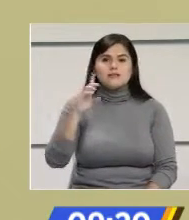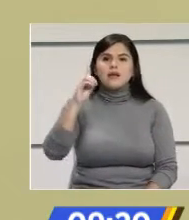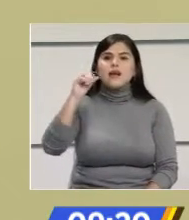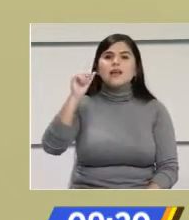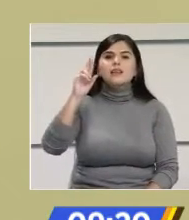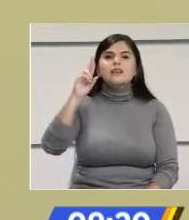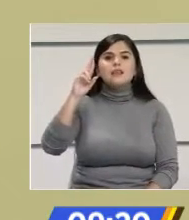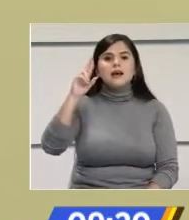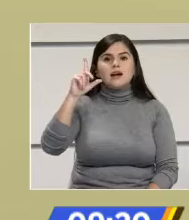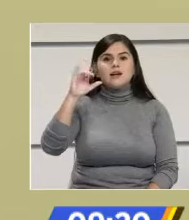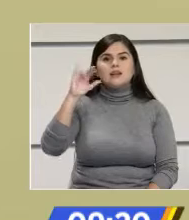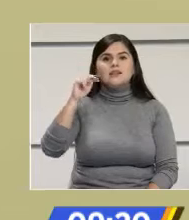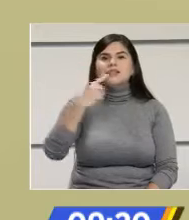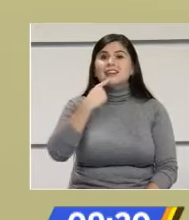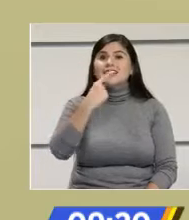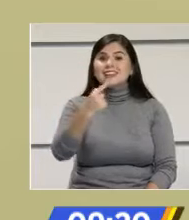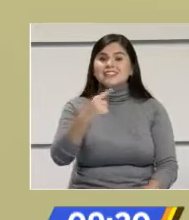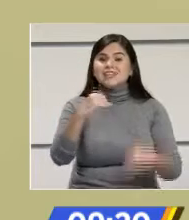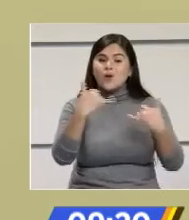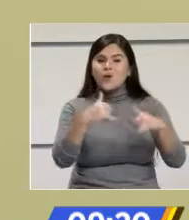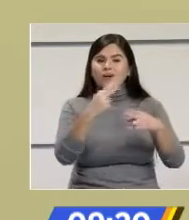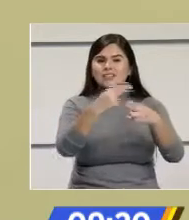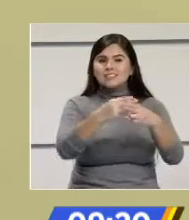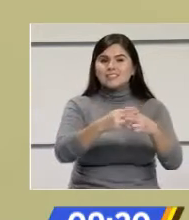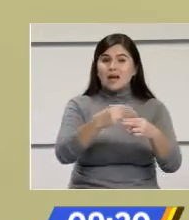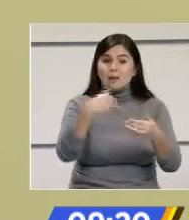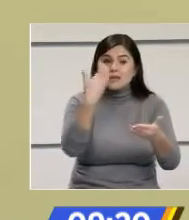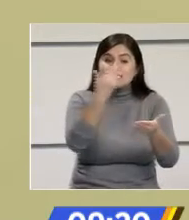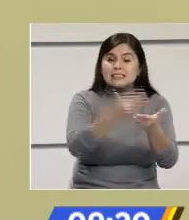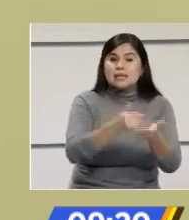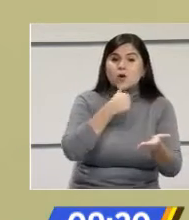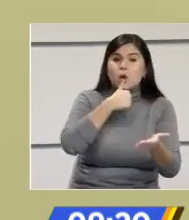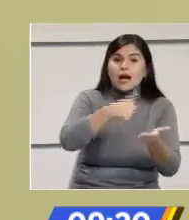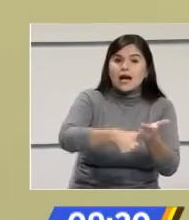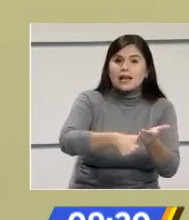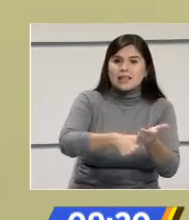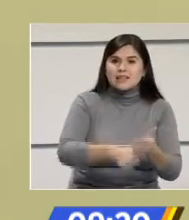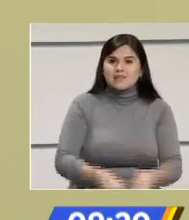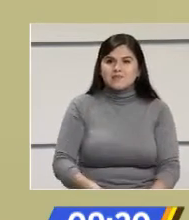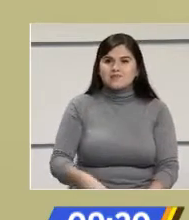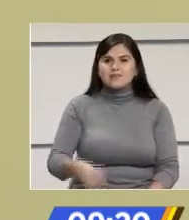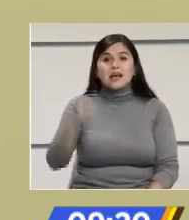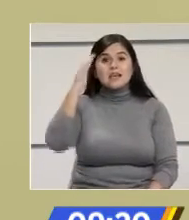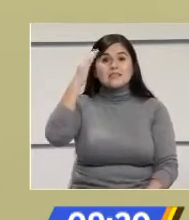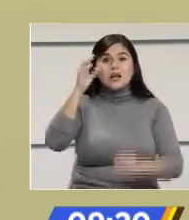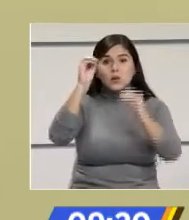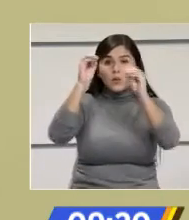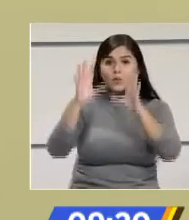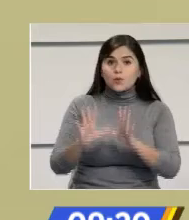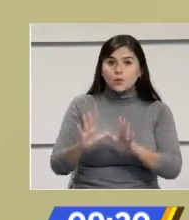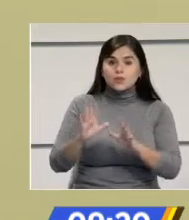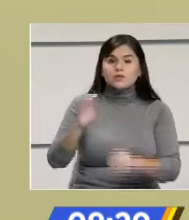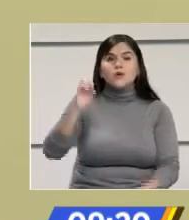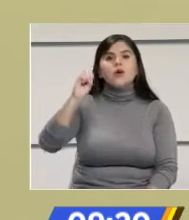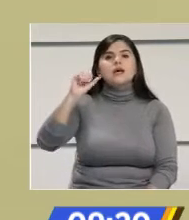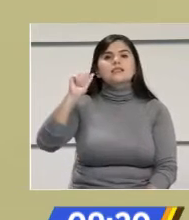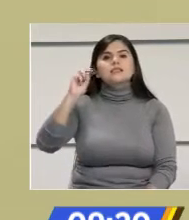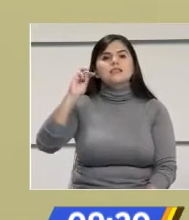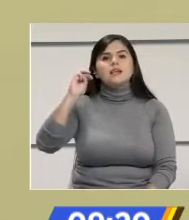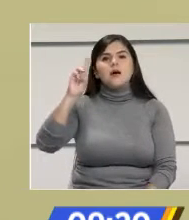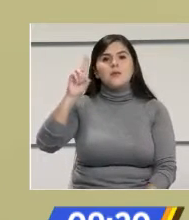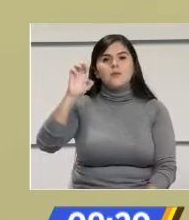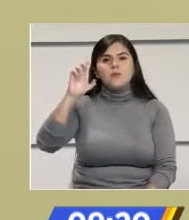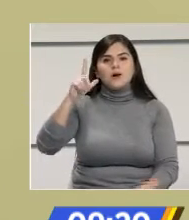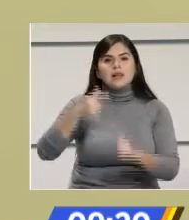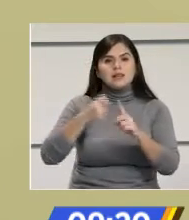Darling Castillo dice, llegó carta, uno de mis favoritos. Bárbara Sojo, saludos al profe de parte de Isaac y Samuel Arce de la Escuela de Fátima.